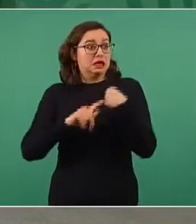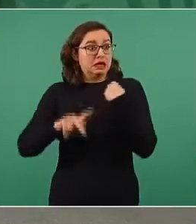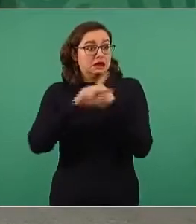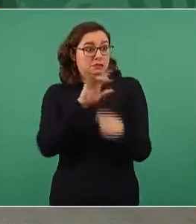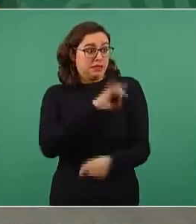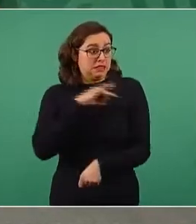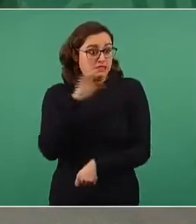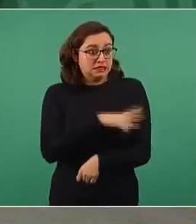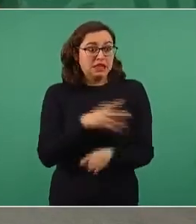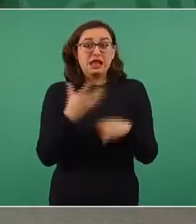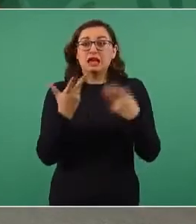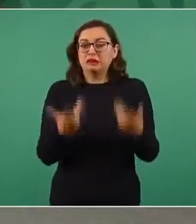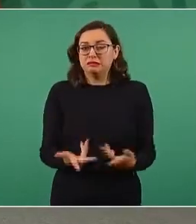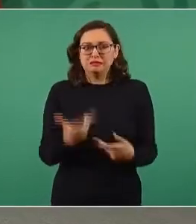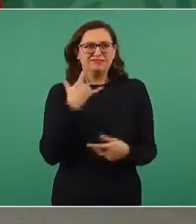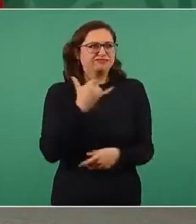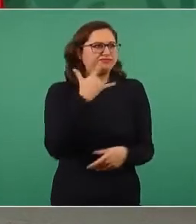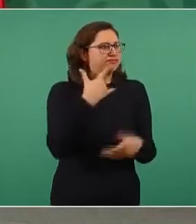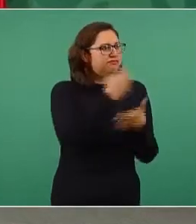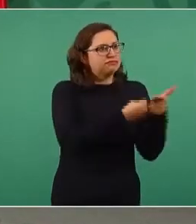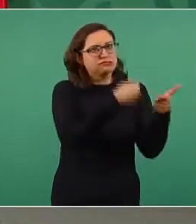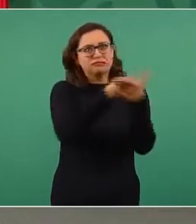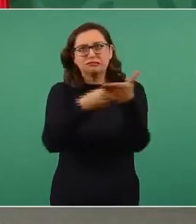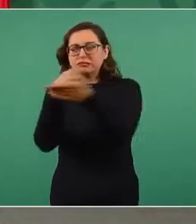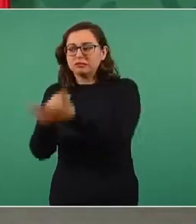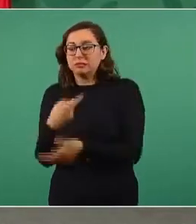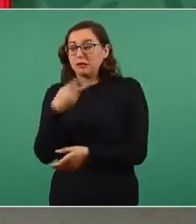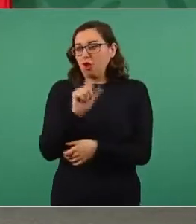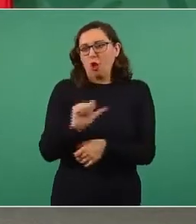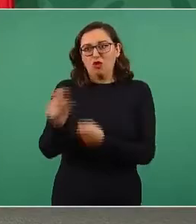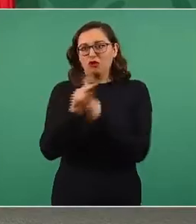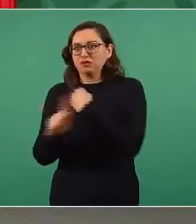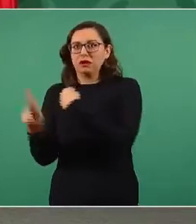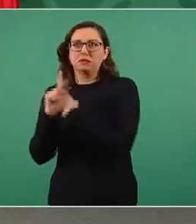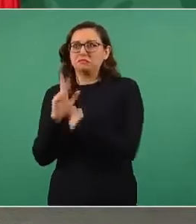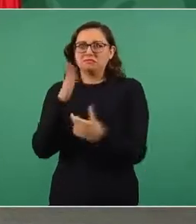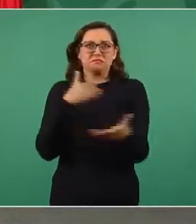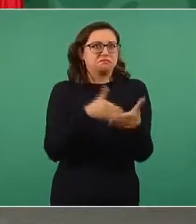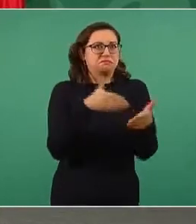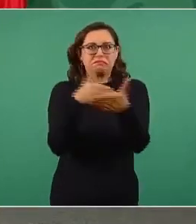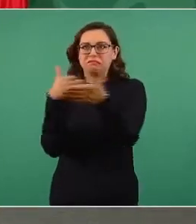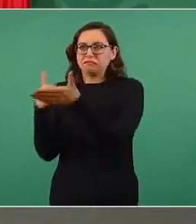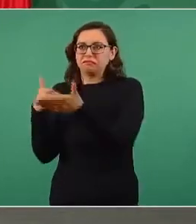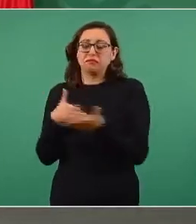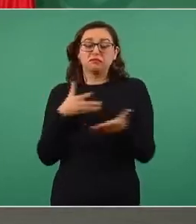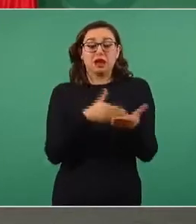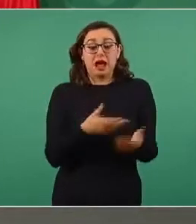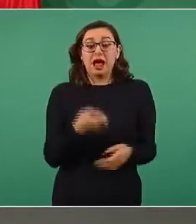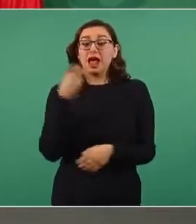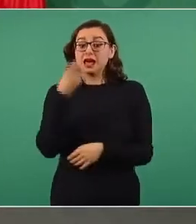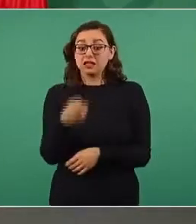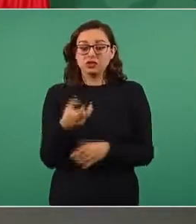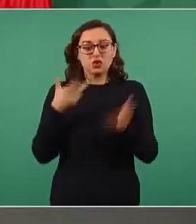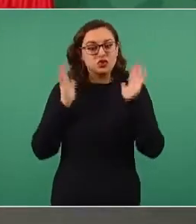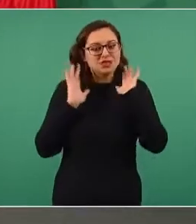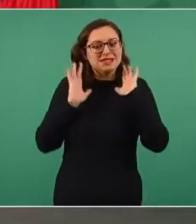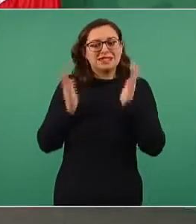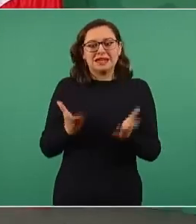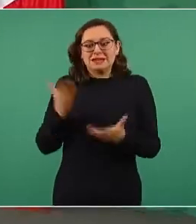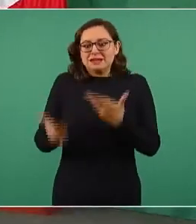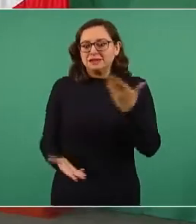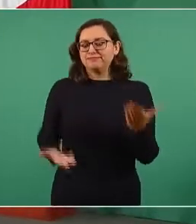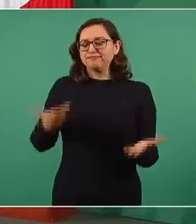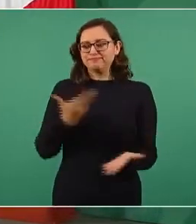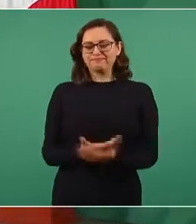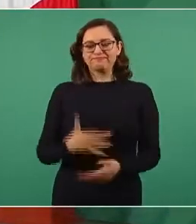se hizo esa reunión para decir, tenemos que desarrollar en América Latina una